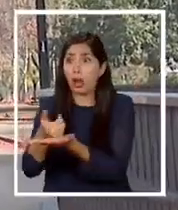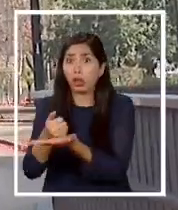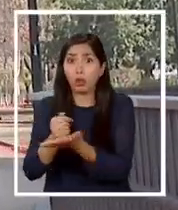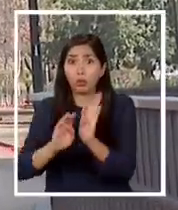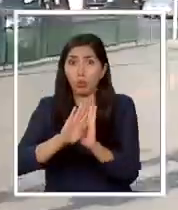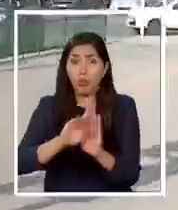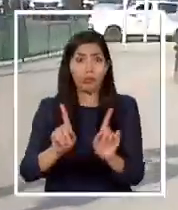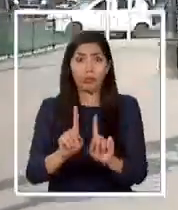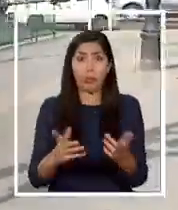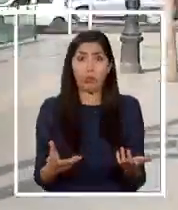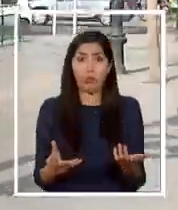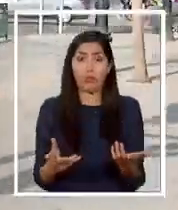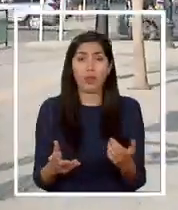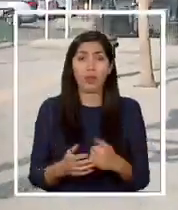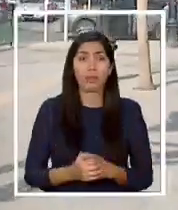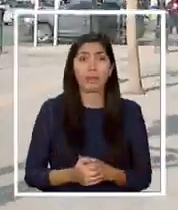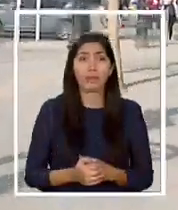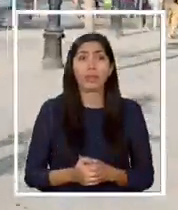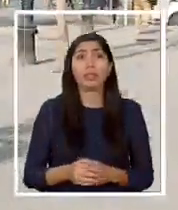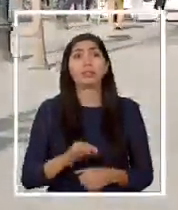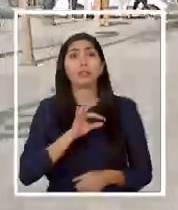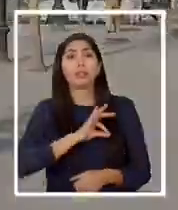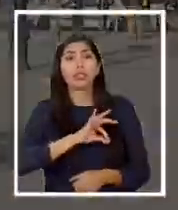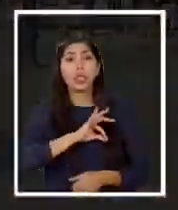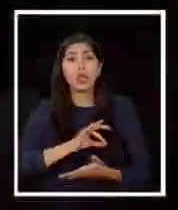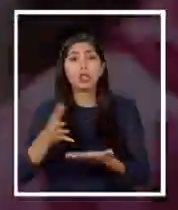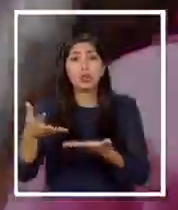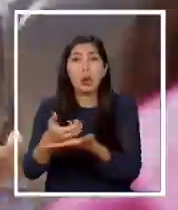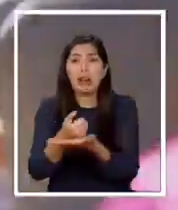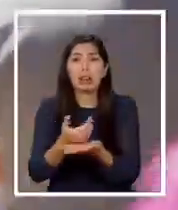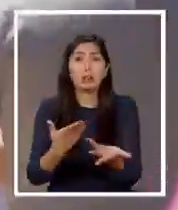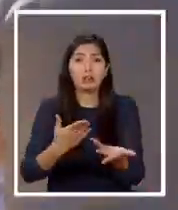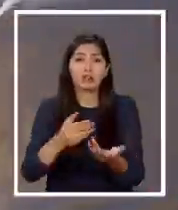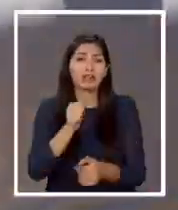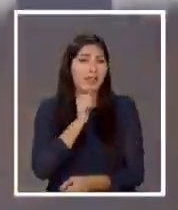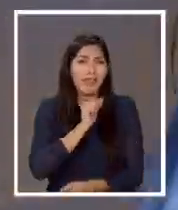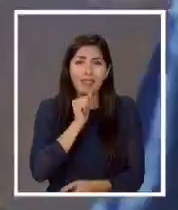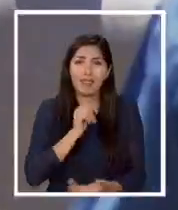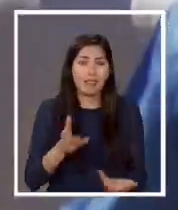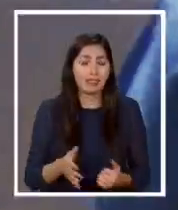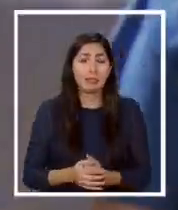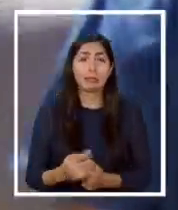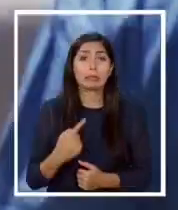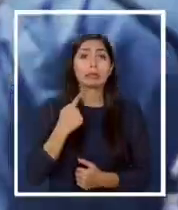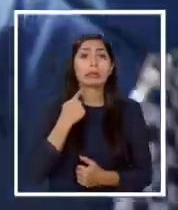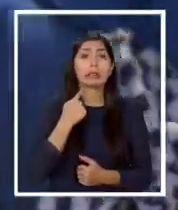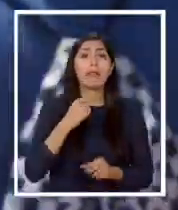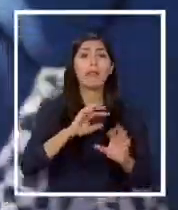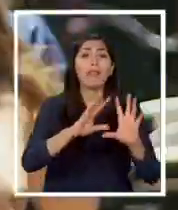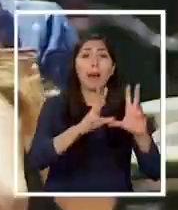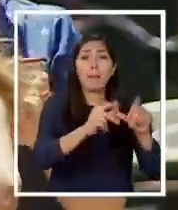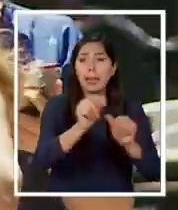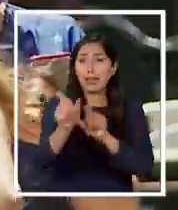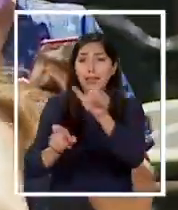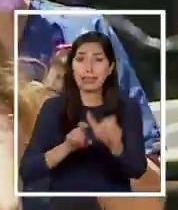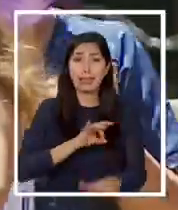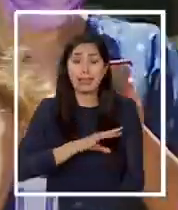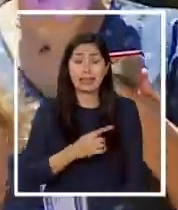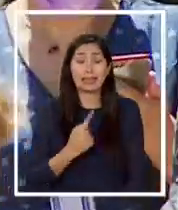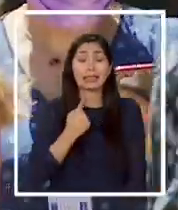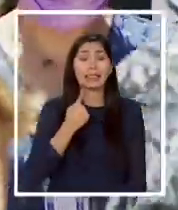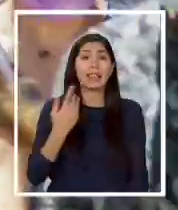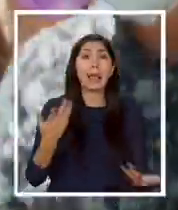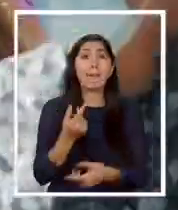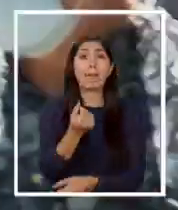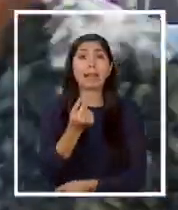subiendo todo en general. Los sueldos, las pensiones no alcanzan para nada. Es el duro golpe de la inflación en las familias chilenas. Alzas históricas